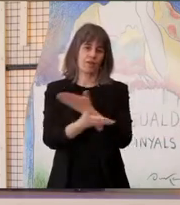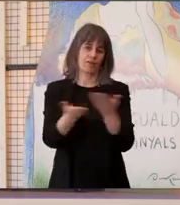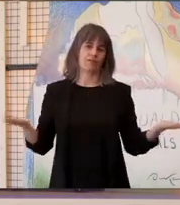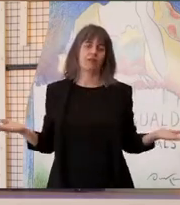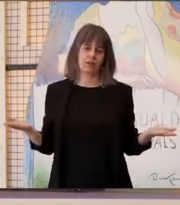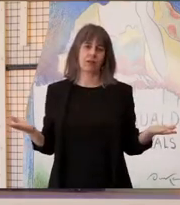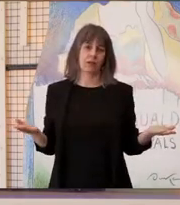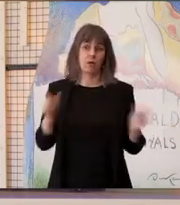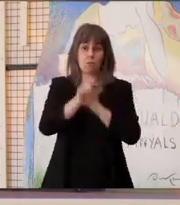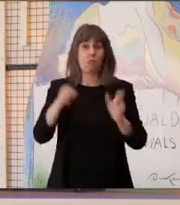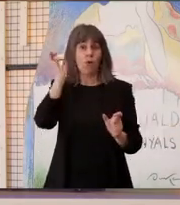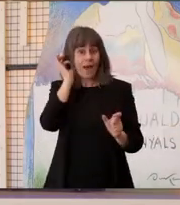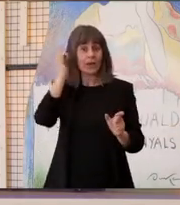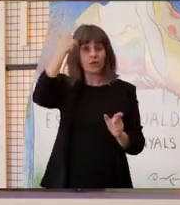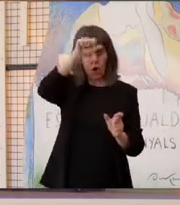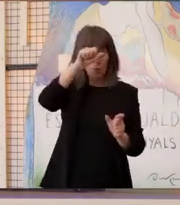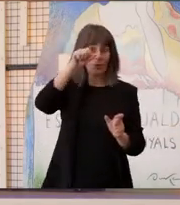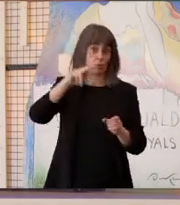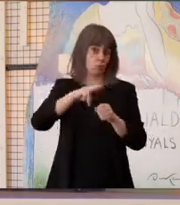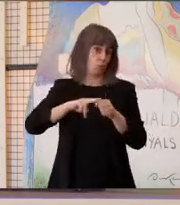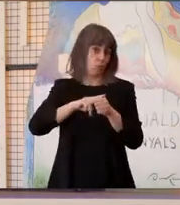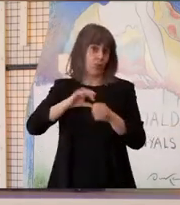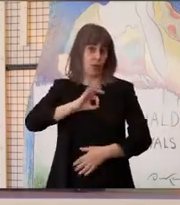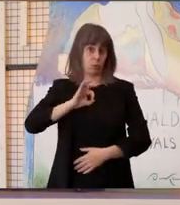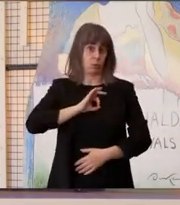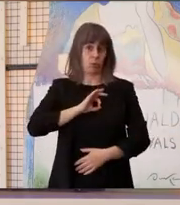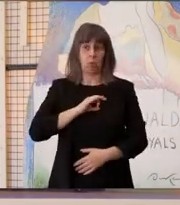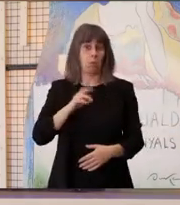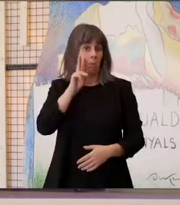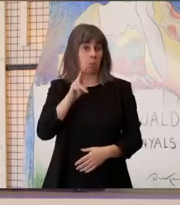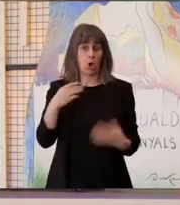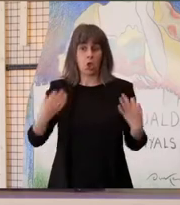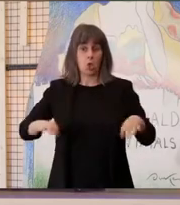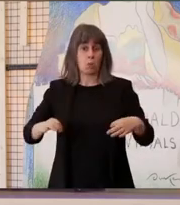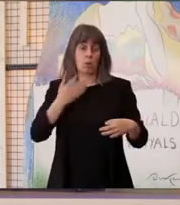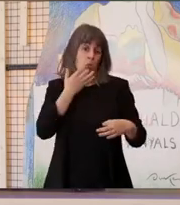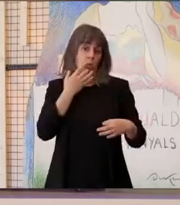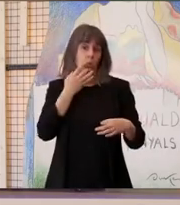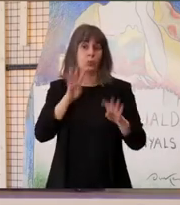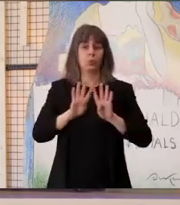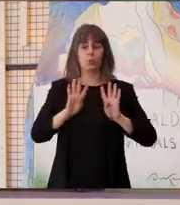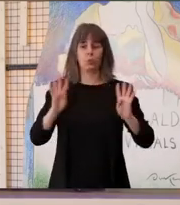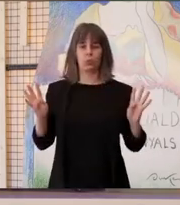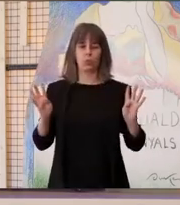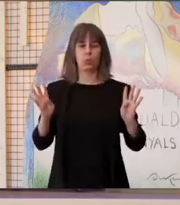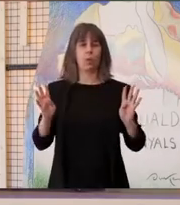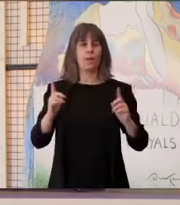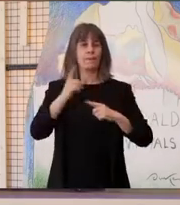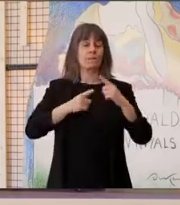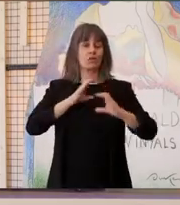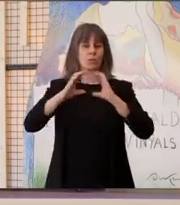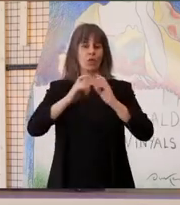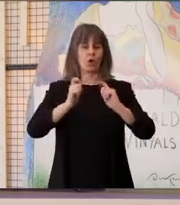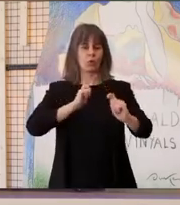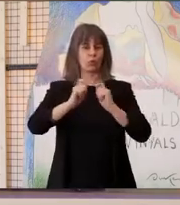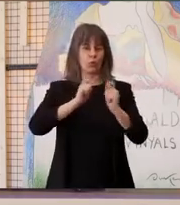de la provincia de pontevedra no les extraña nada que en las ruedas de prensa la igualdad tenga